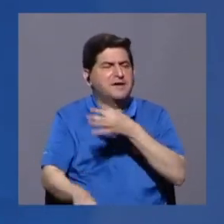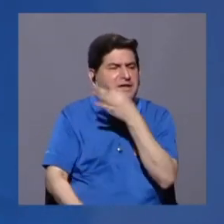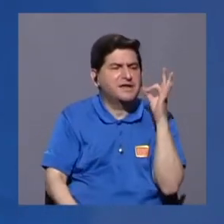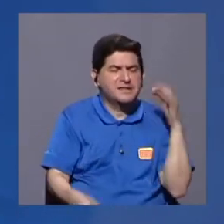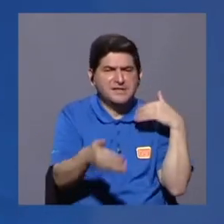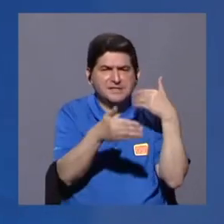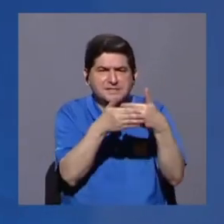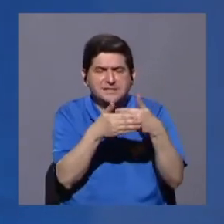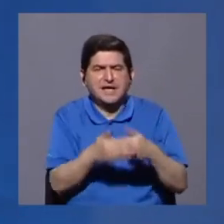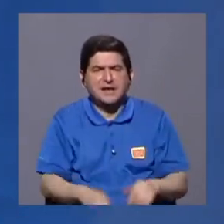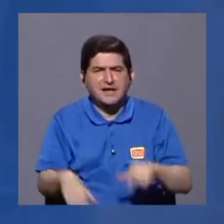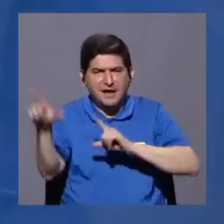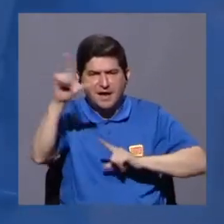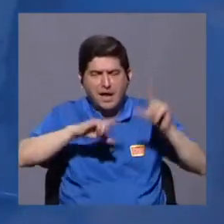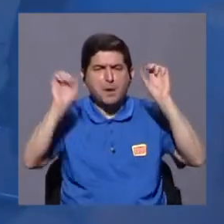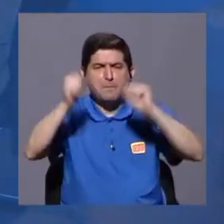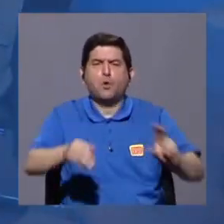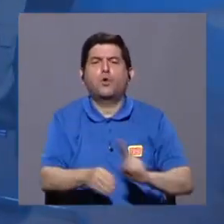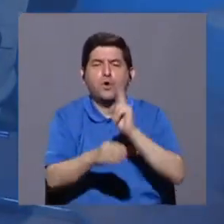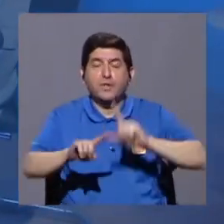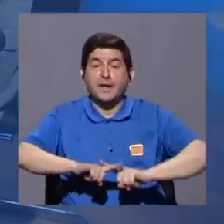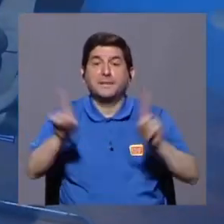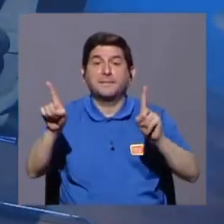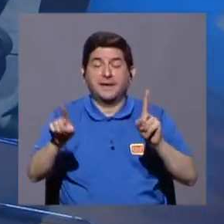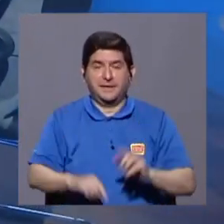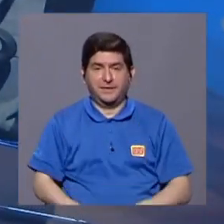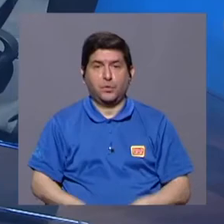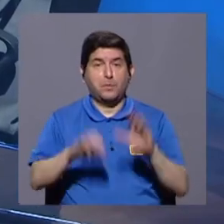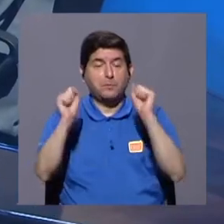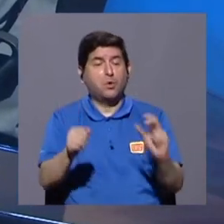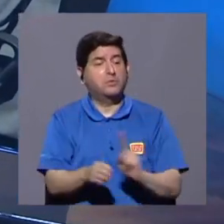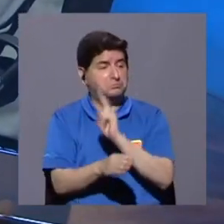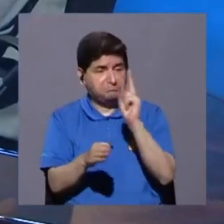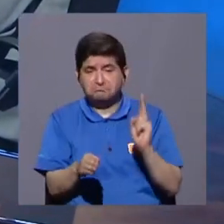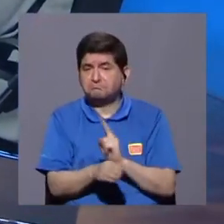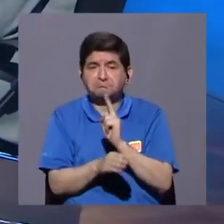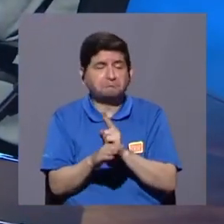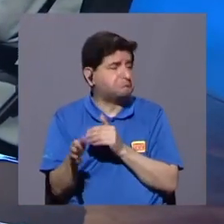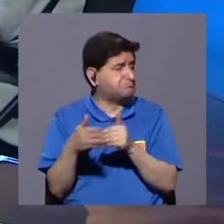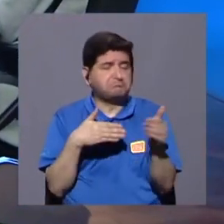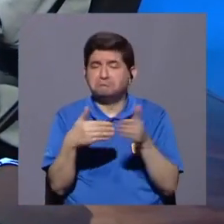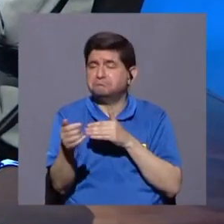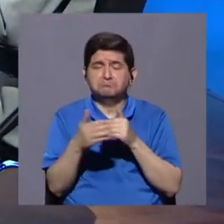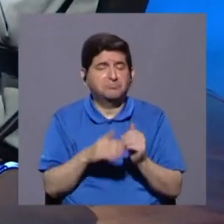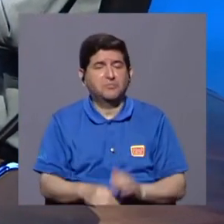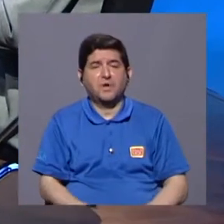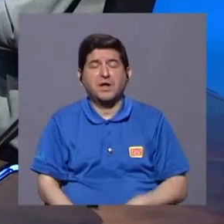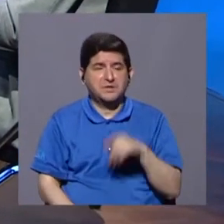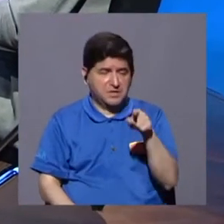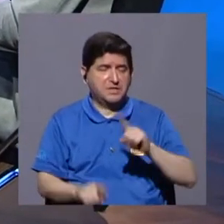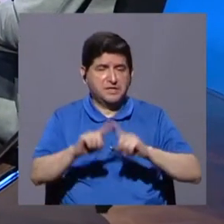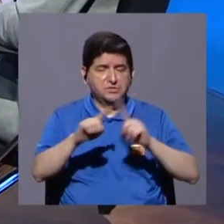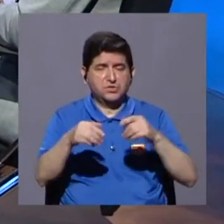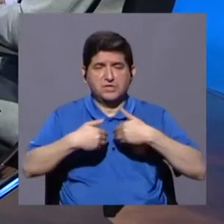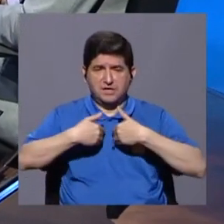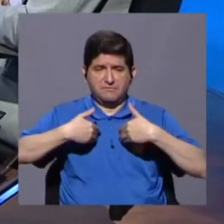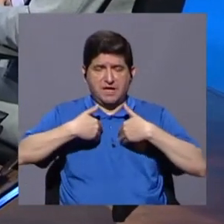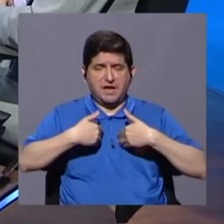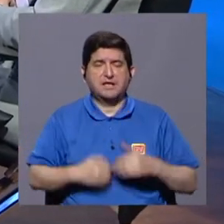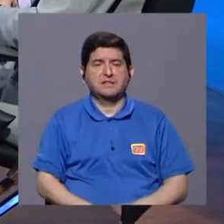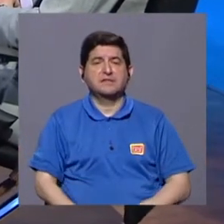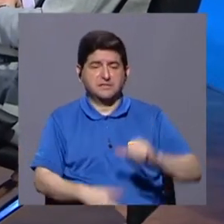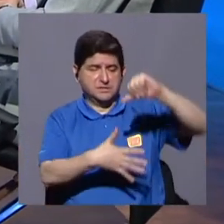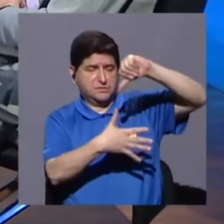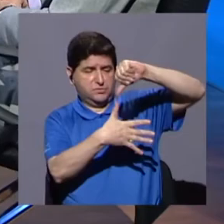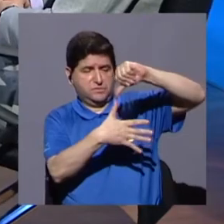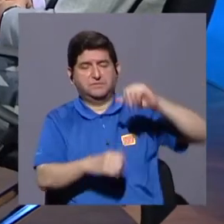laboratorio que se pueden utilizar pero en realidad se podría utilizar cualquiera de los camélidos suramericanos yo sé que por ejemplo